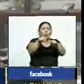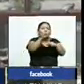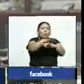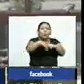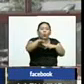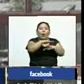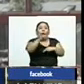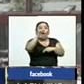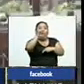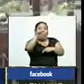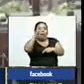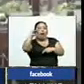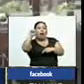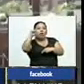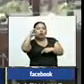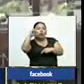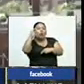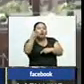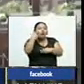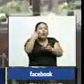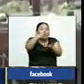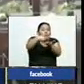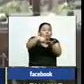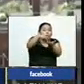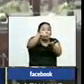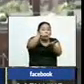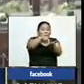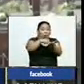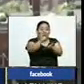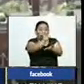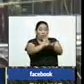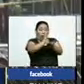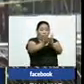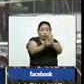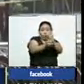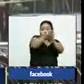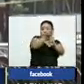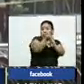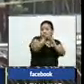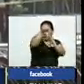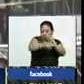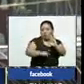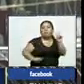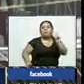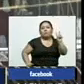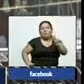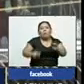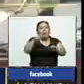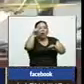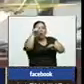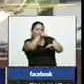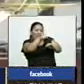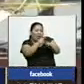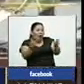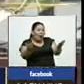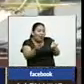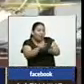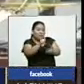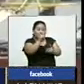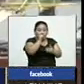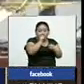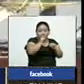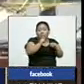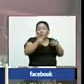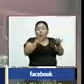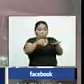estación del Casco, ubicado estratégicamente en una de las zonas de mayor crecimiento económico de San Salvador, que de la mano del sector privado, el